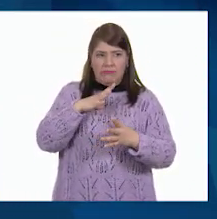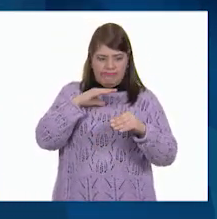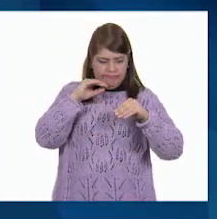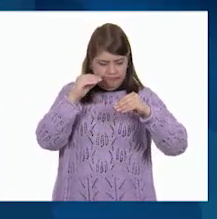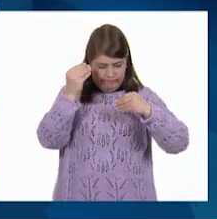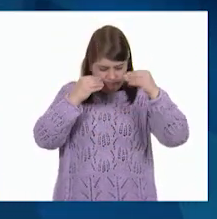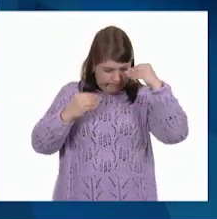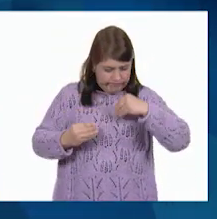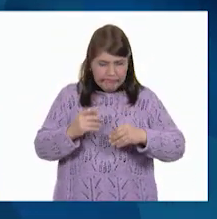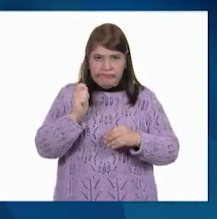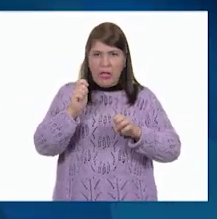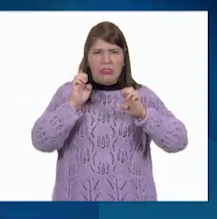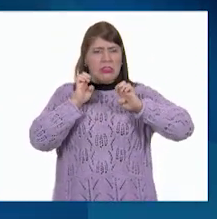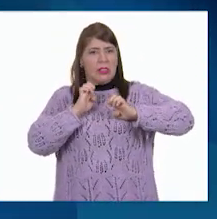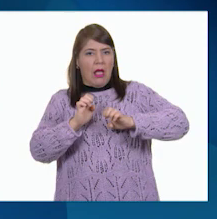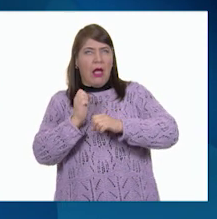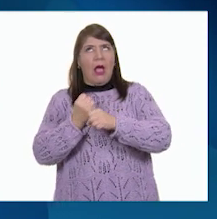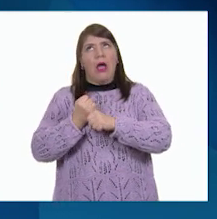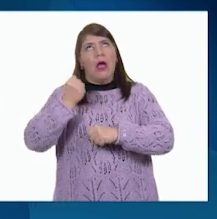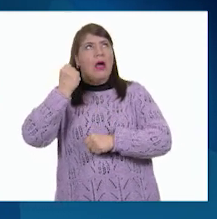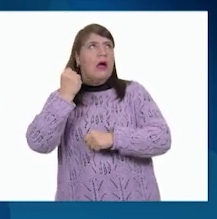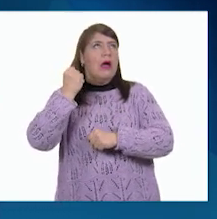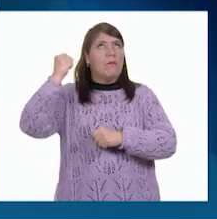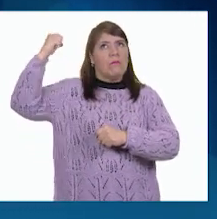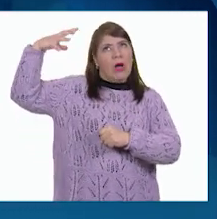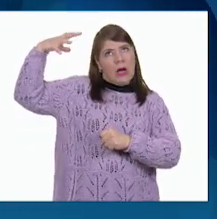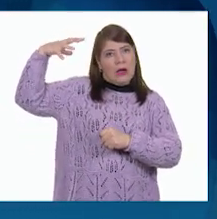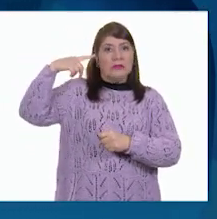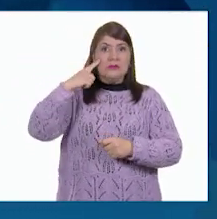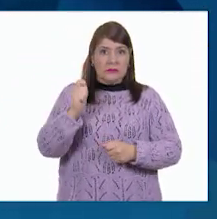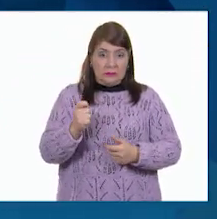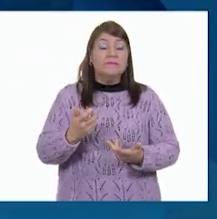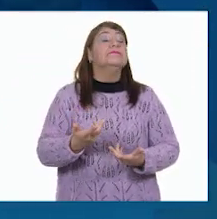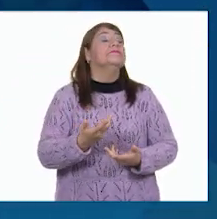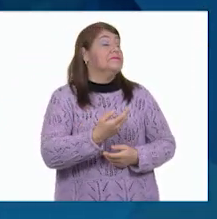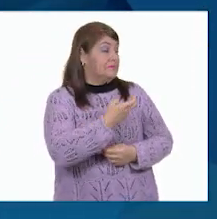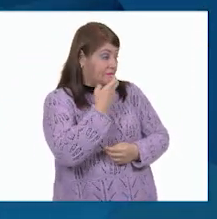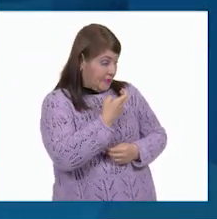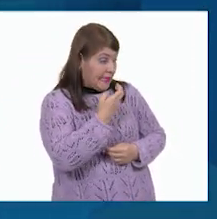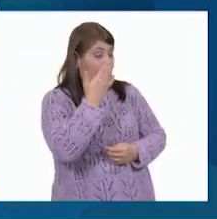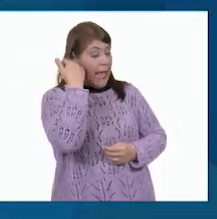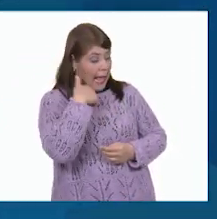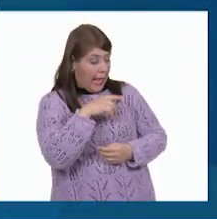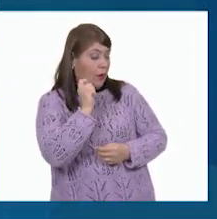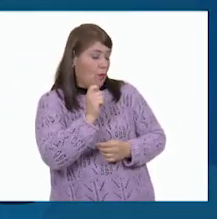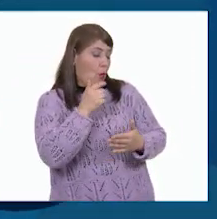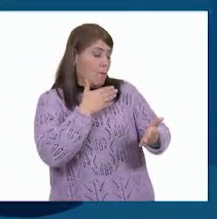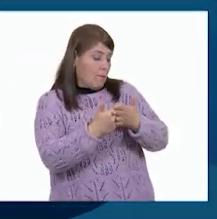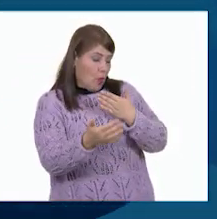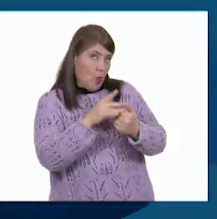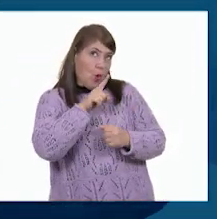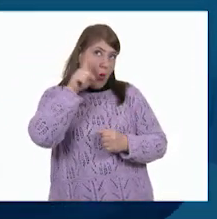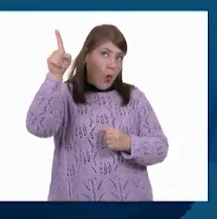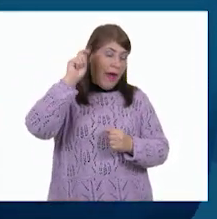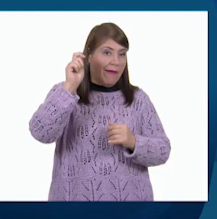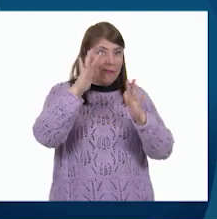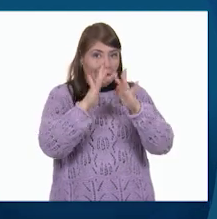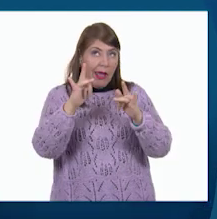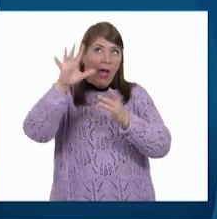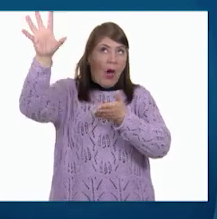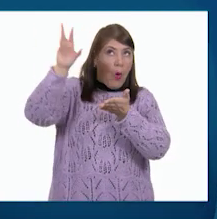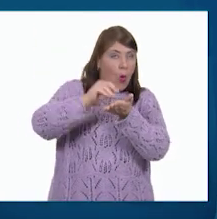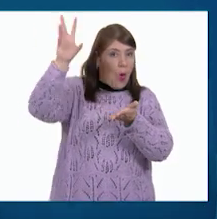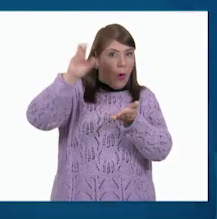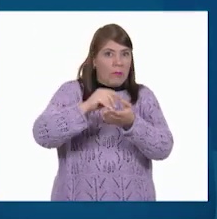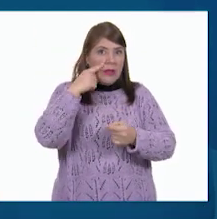muy elegantes como sombrillas. Sí, esas eran las modas de Francia, Ton. De allá se copiaban todos los